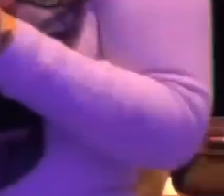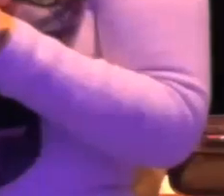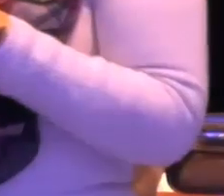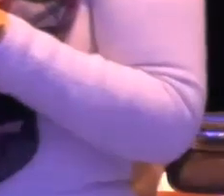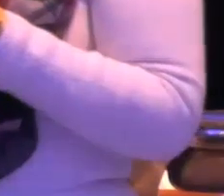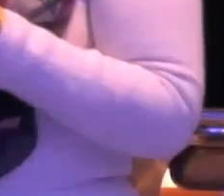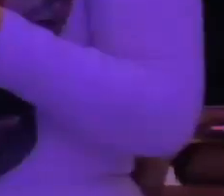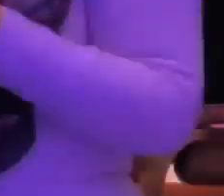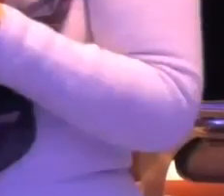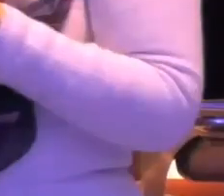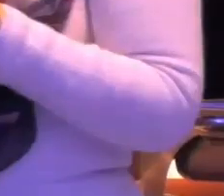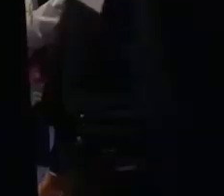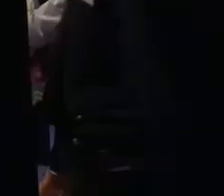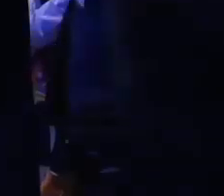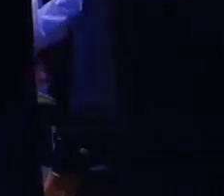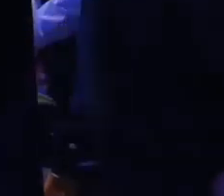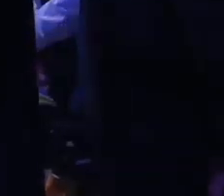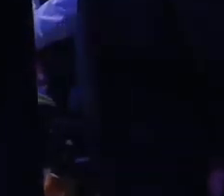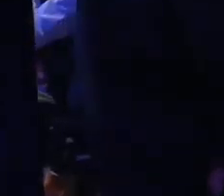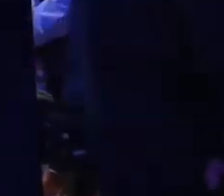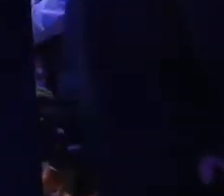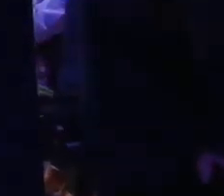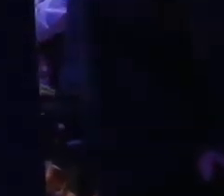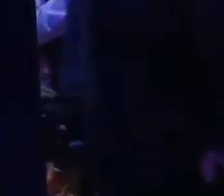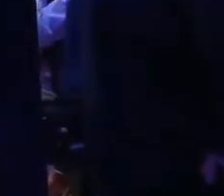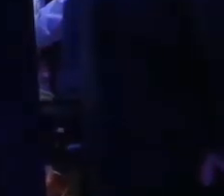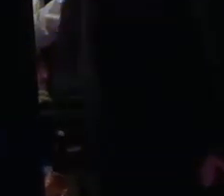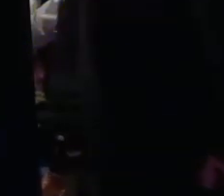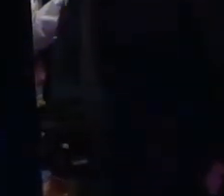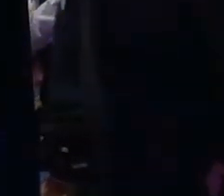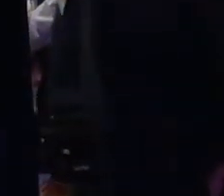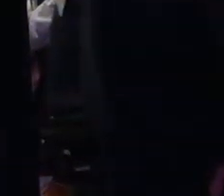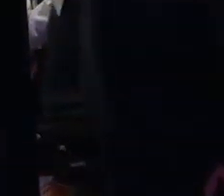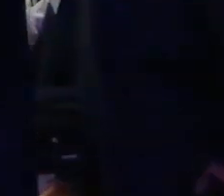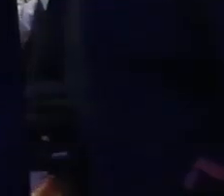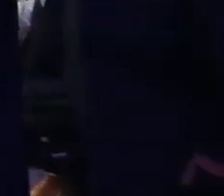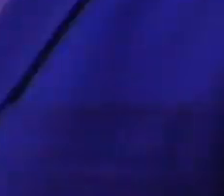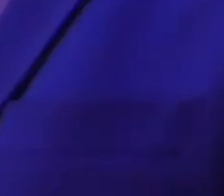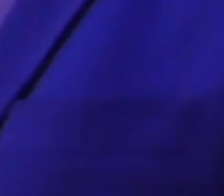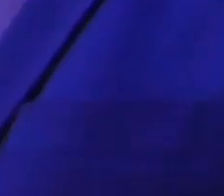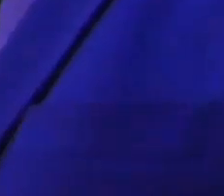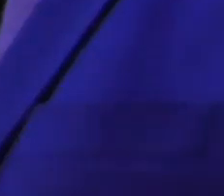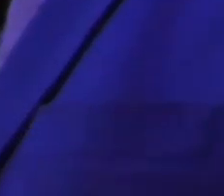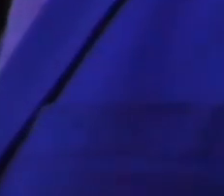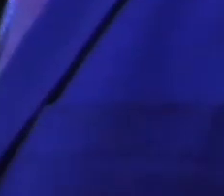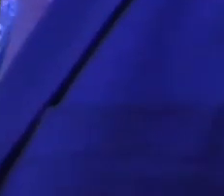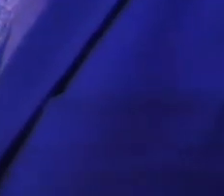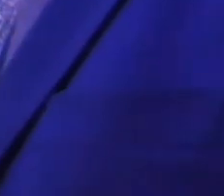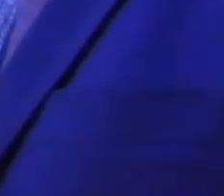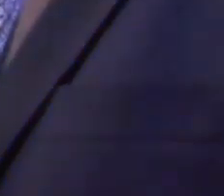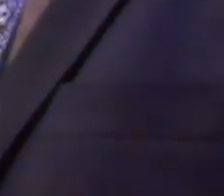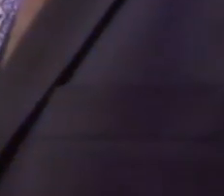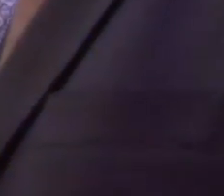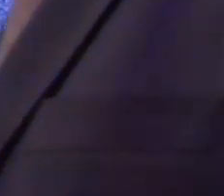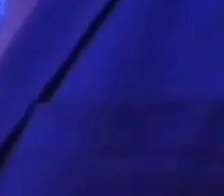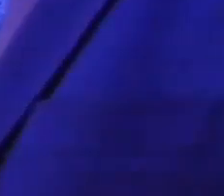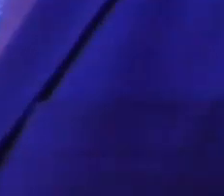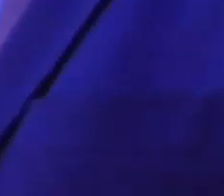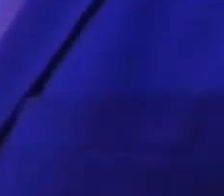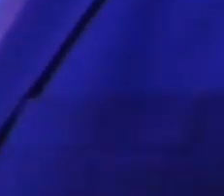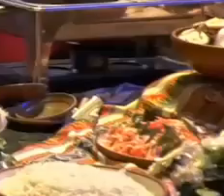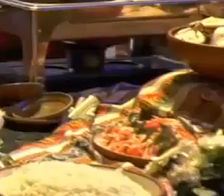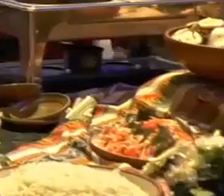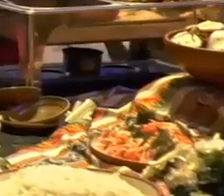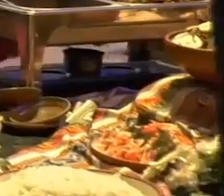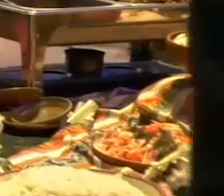realidad es un conjunto de hombres y mujeres que han logrado desarrollar una serie de actividades que, encadenadas entre sí, permiten